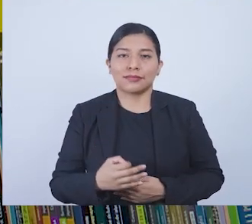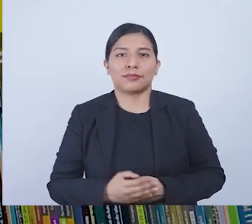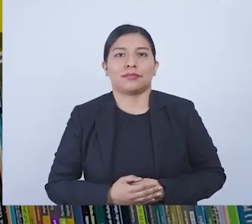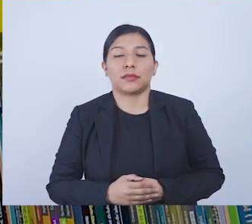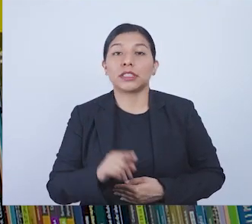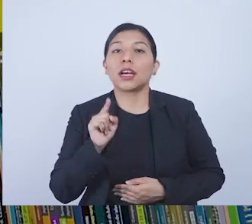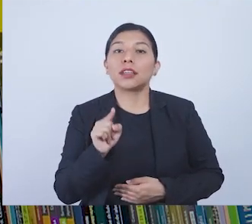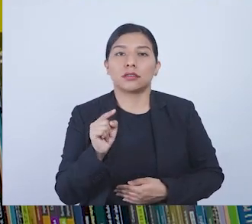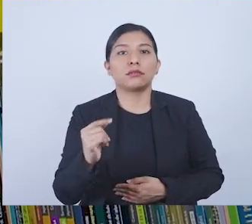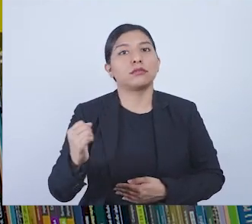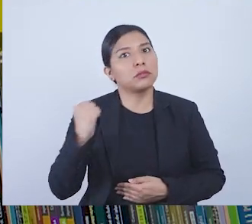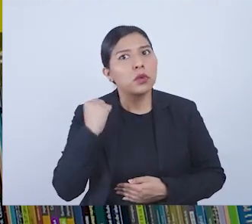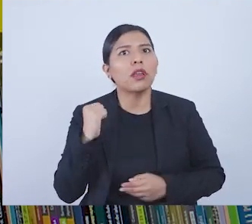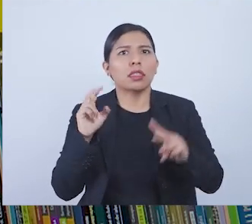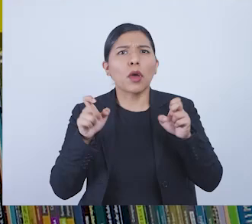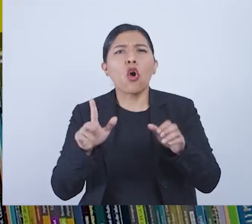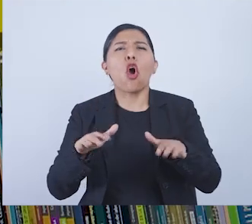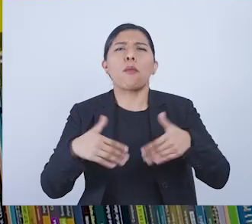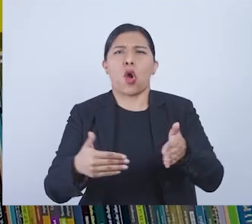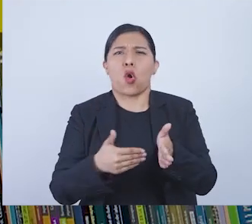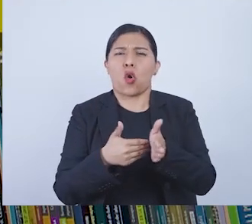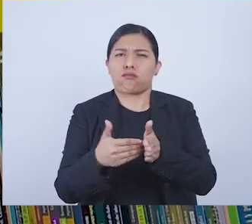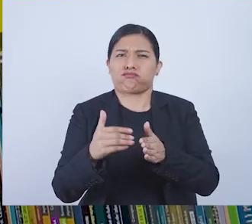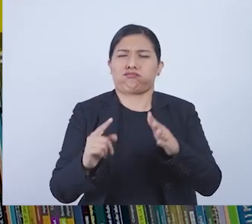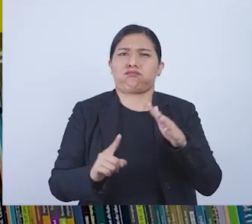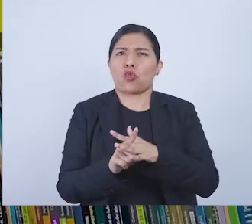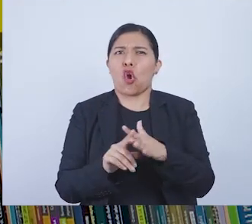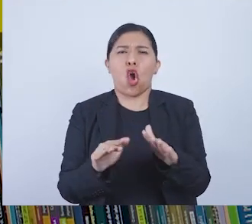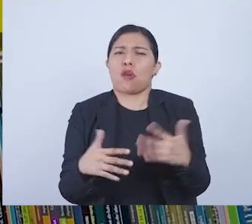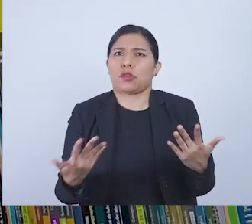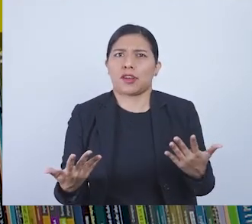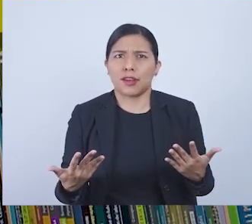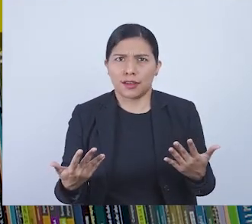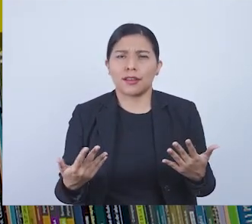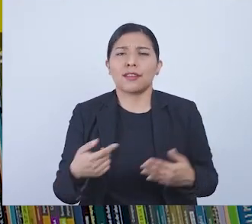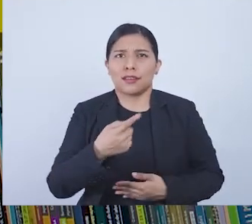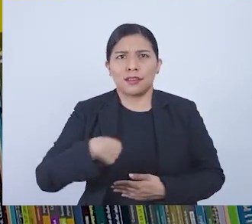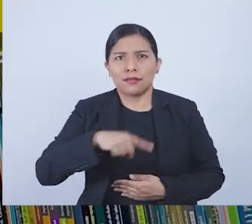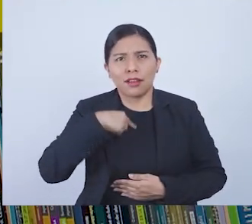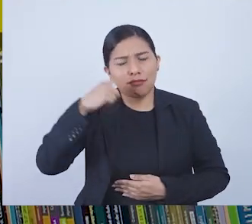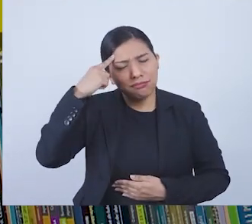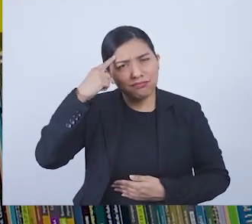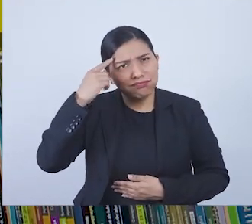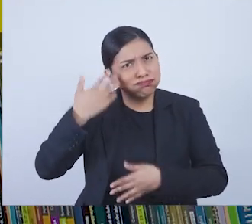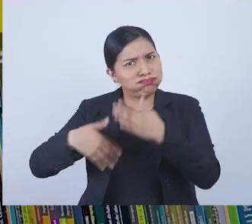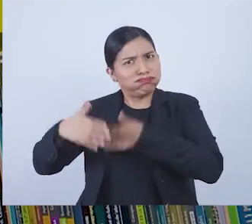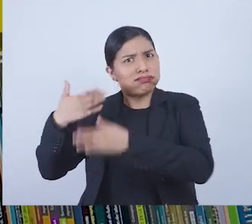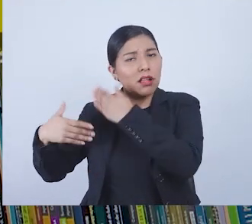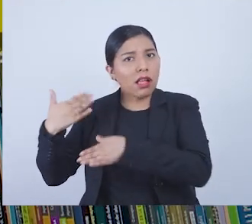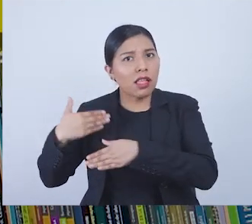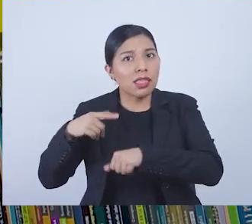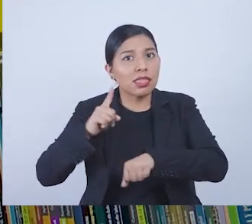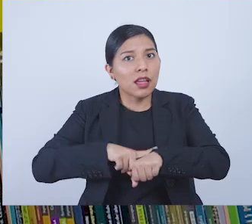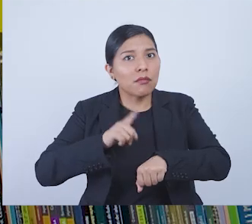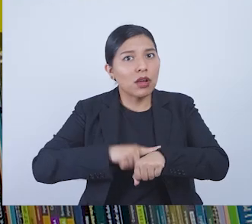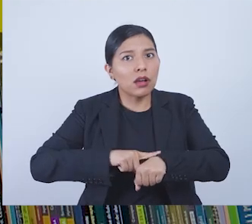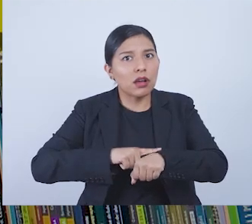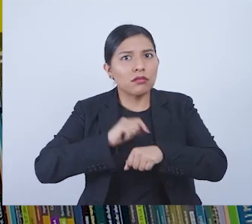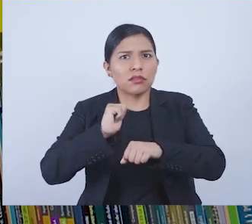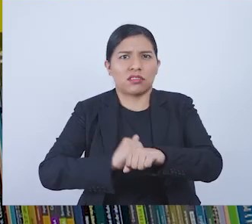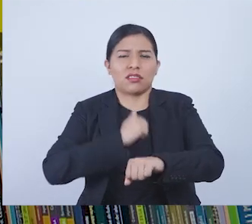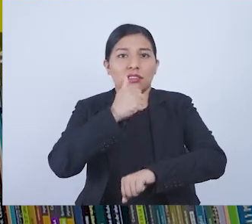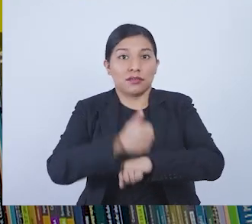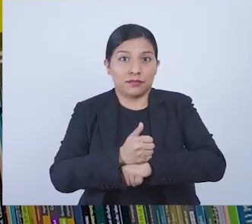es importante hablar de sus orígenes, y podemos regresar al tiempo con la creación de Ciudad Normal